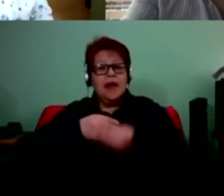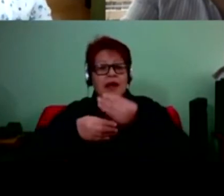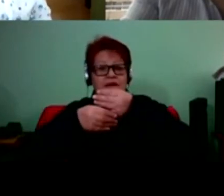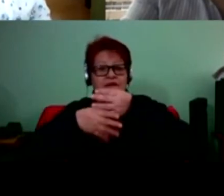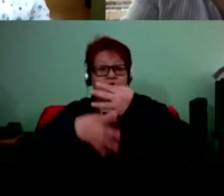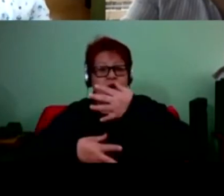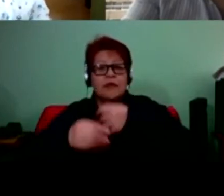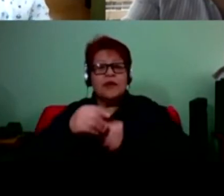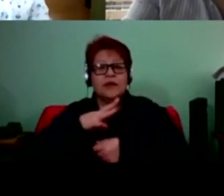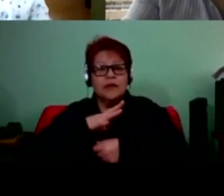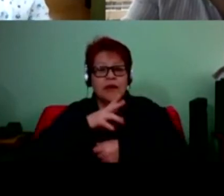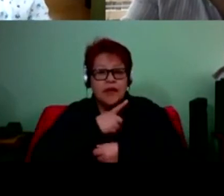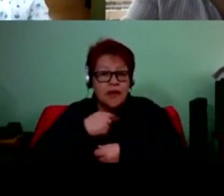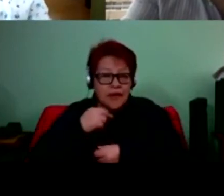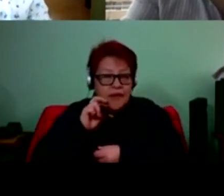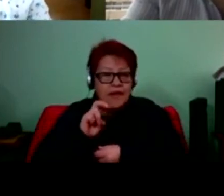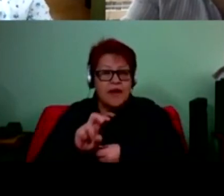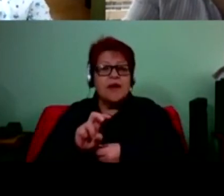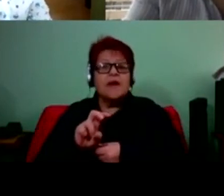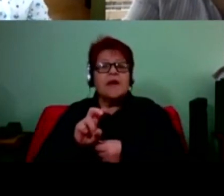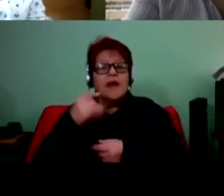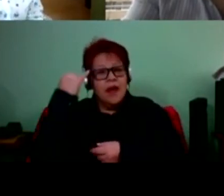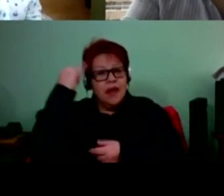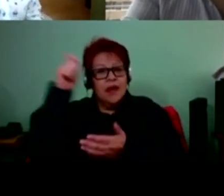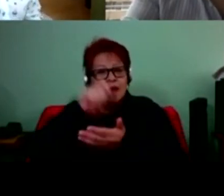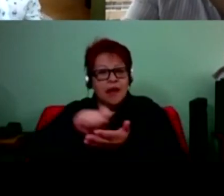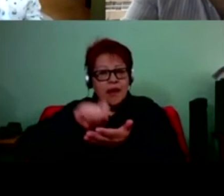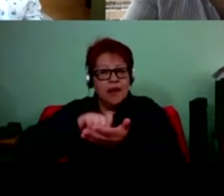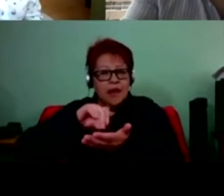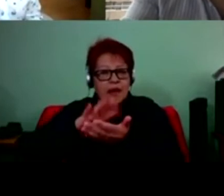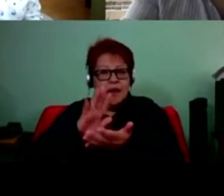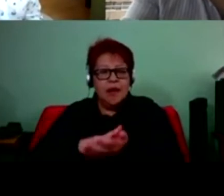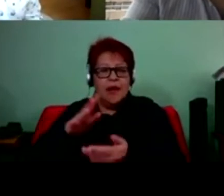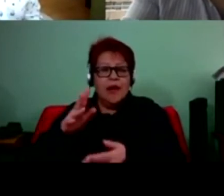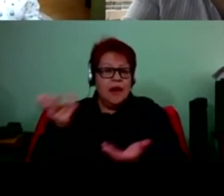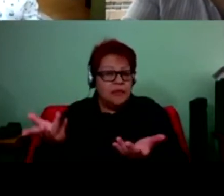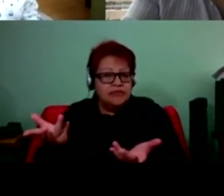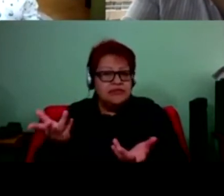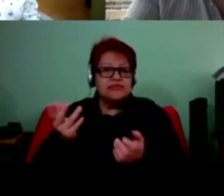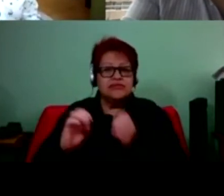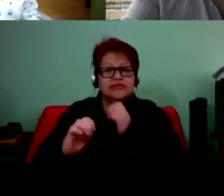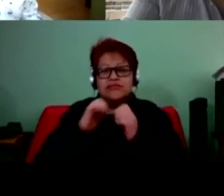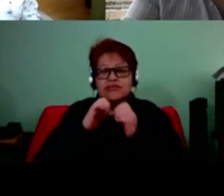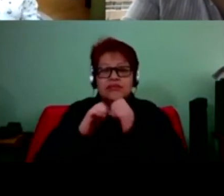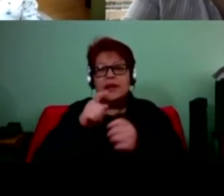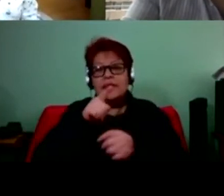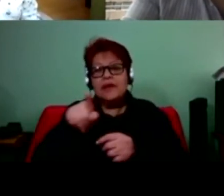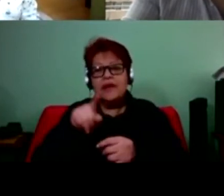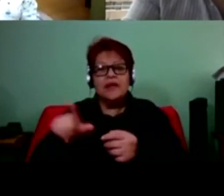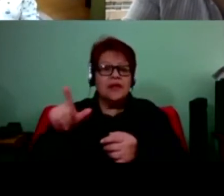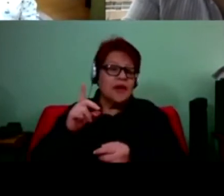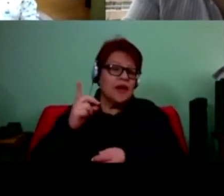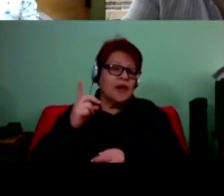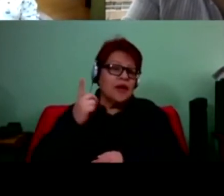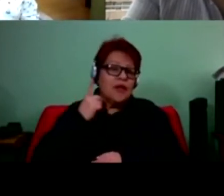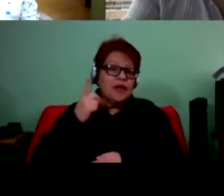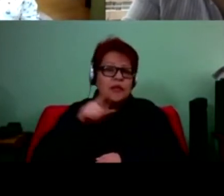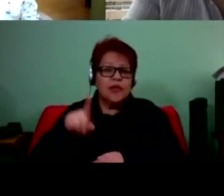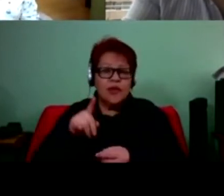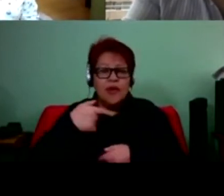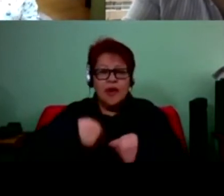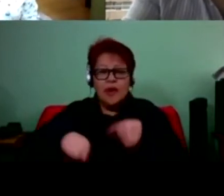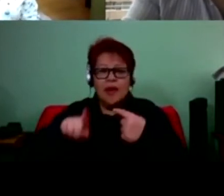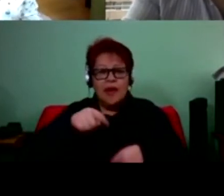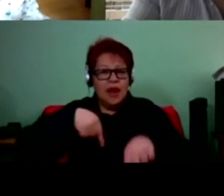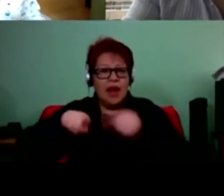ver precisamente con las iniciativas, con las entrevistas que realizan los legisladores, las